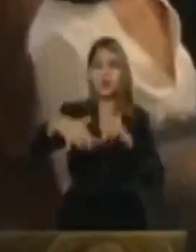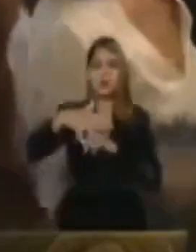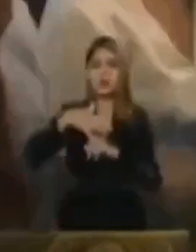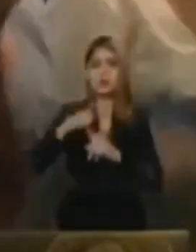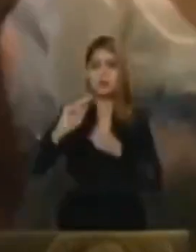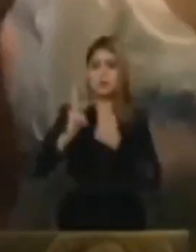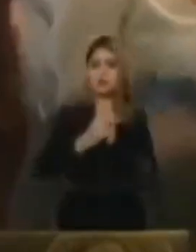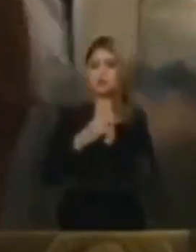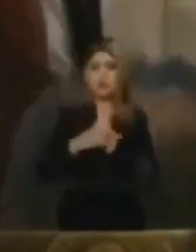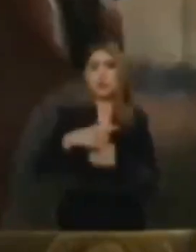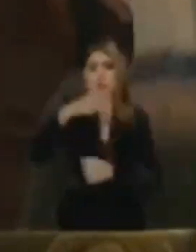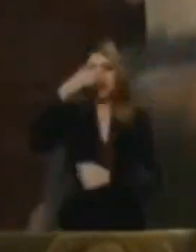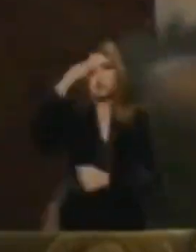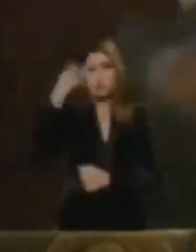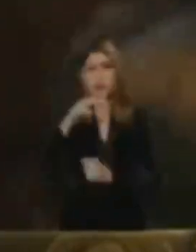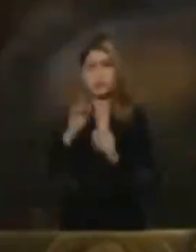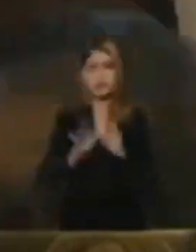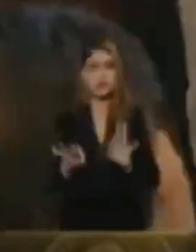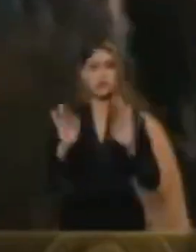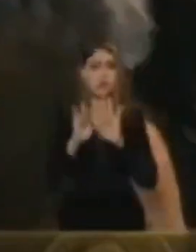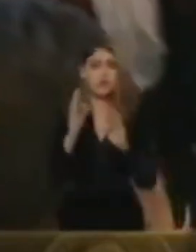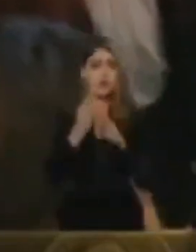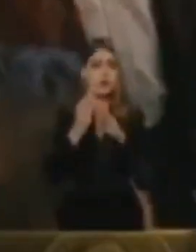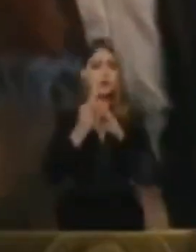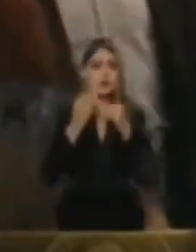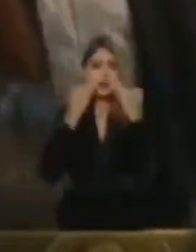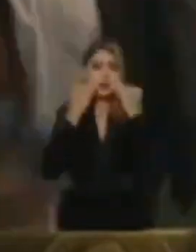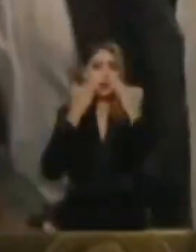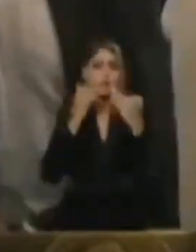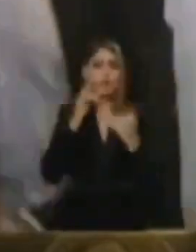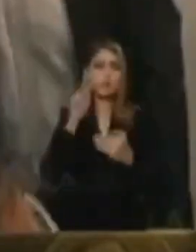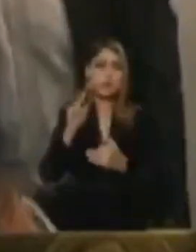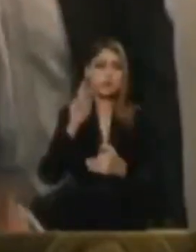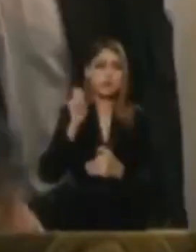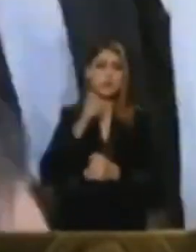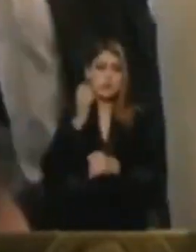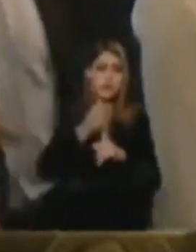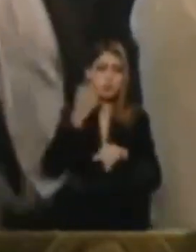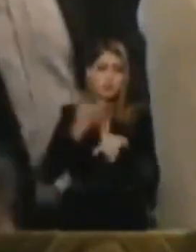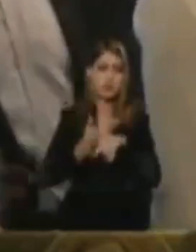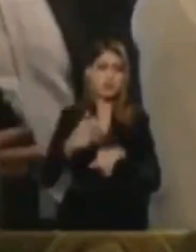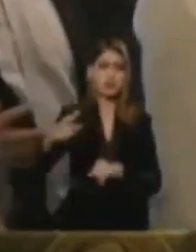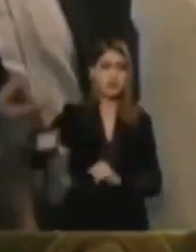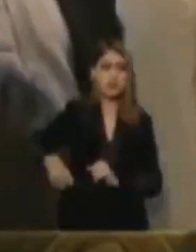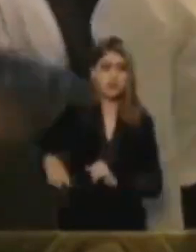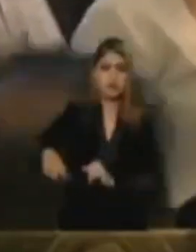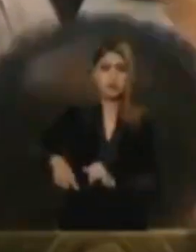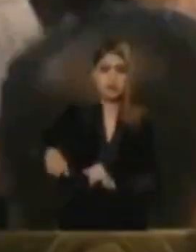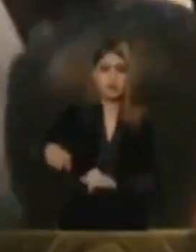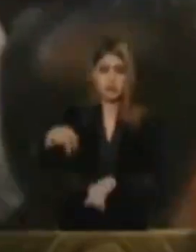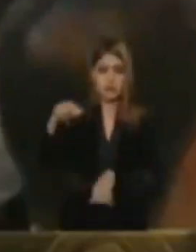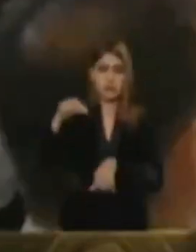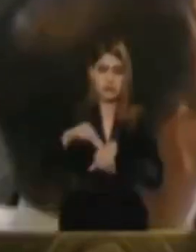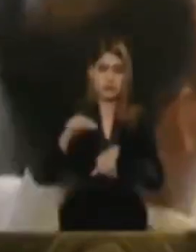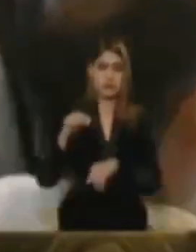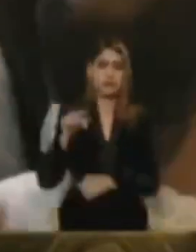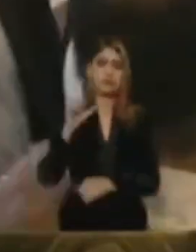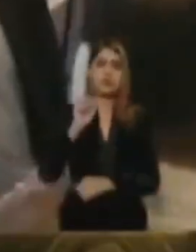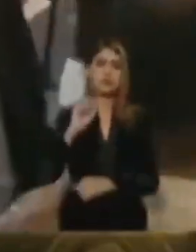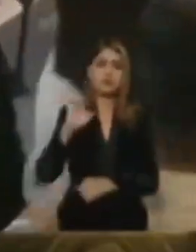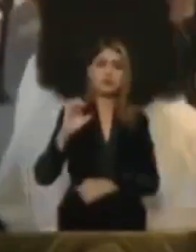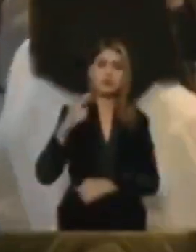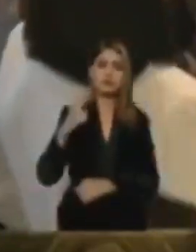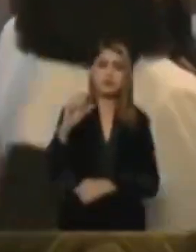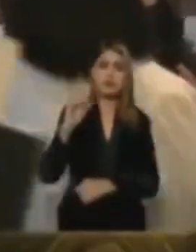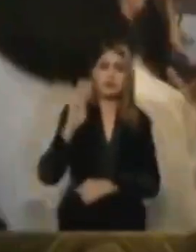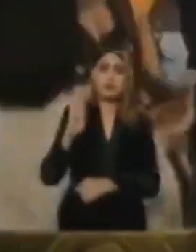de nuestro país. Aquí estamos observando al secretario de Gobernación todavía en este